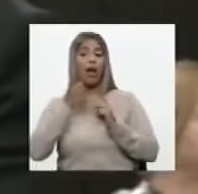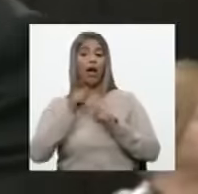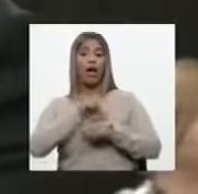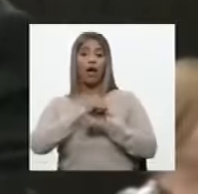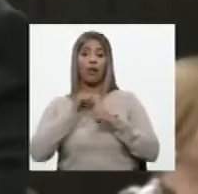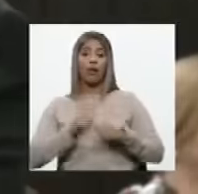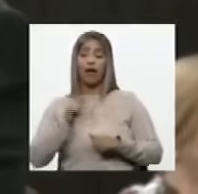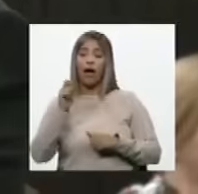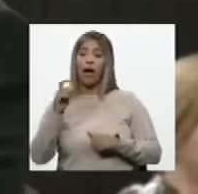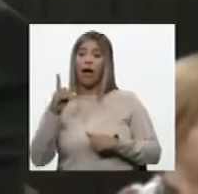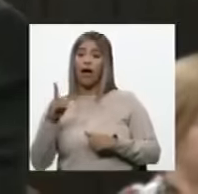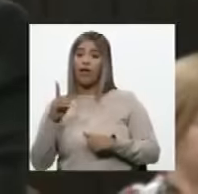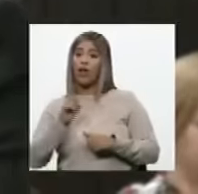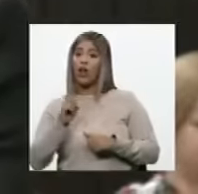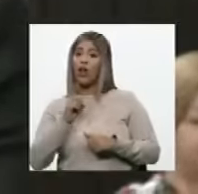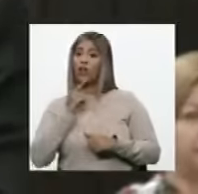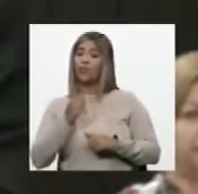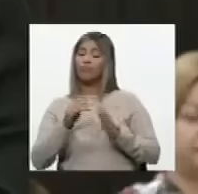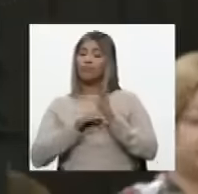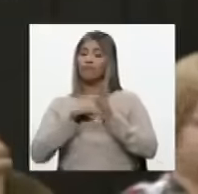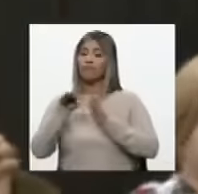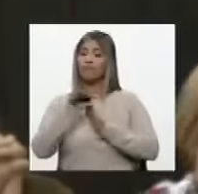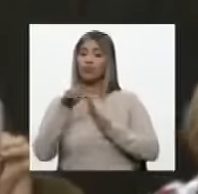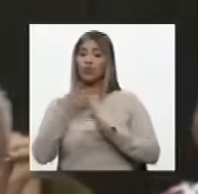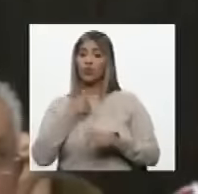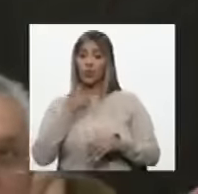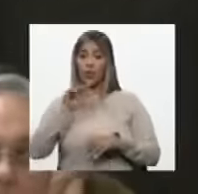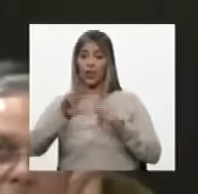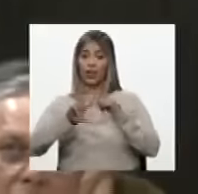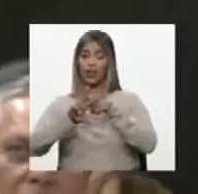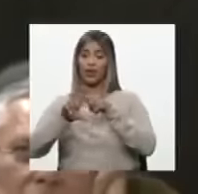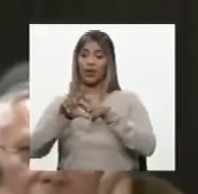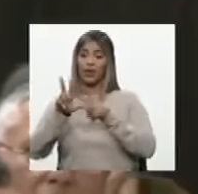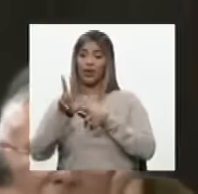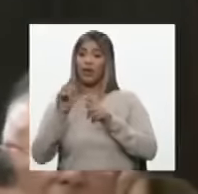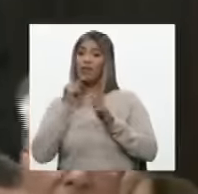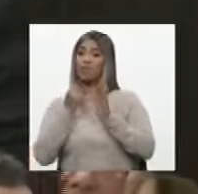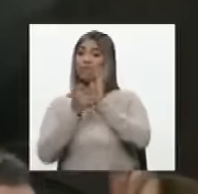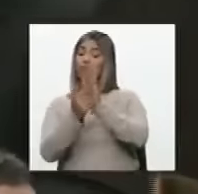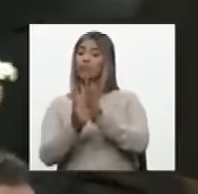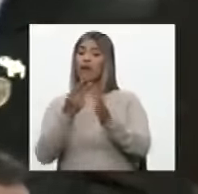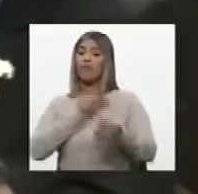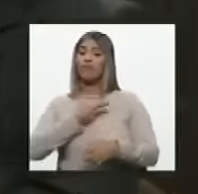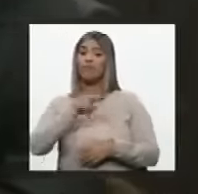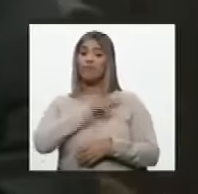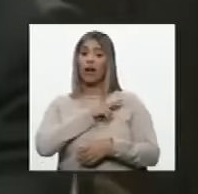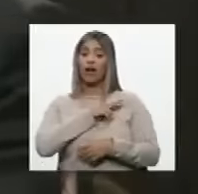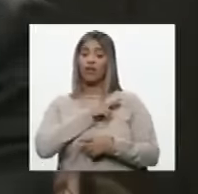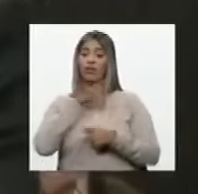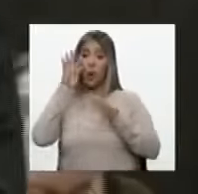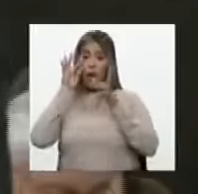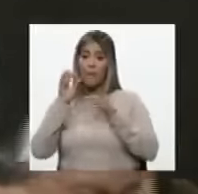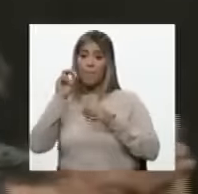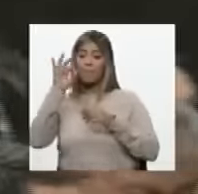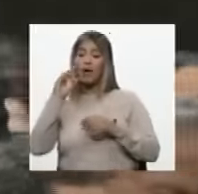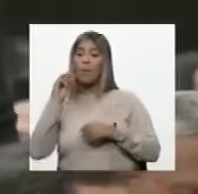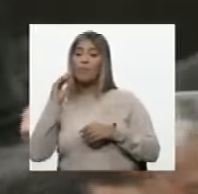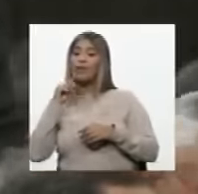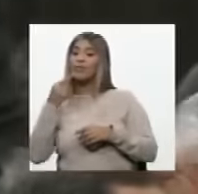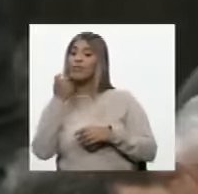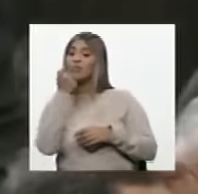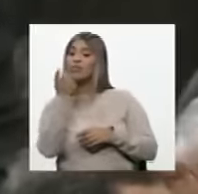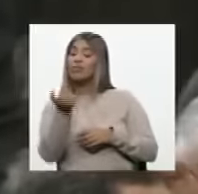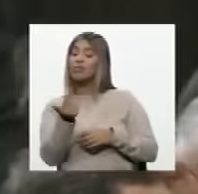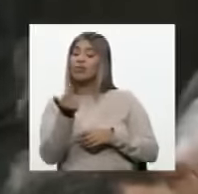Acción Democrática, que no se permitía el ascenso. Y les doy tres joyitas para demostrar la falsedad de esto. Marcos Pérez Jiménez acababa de